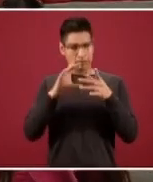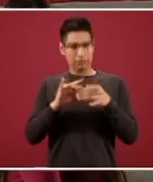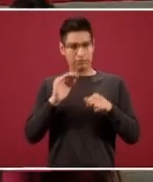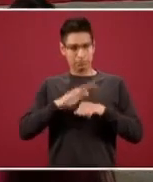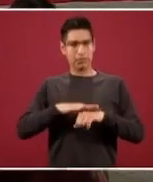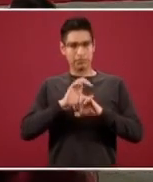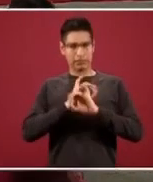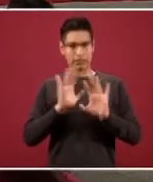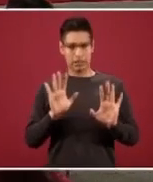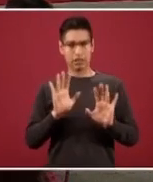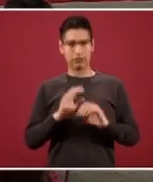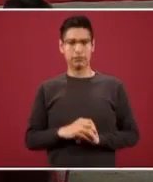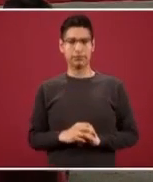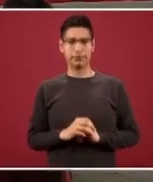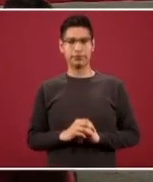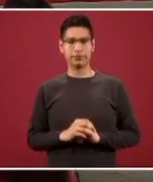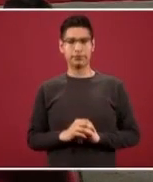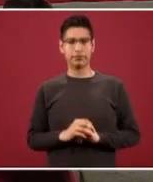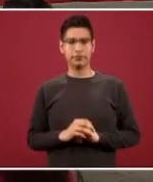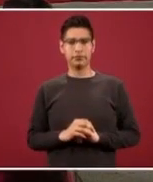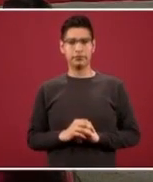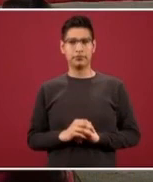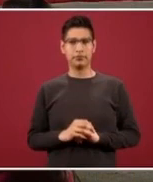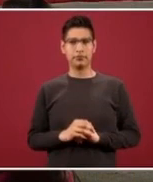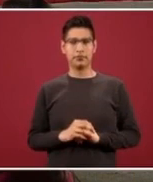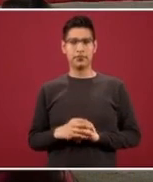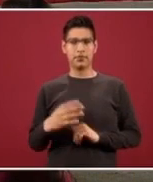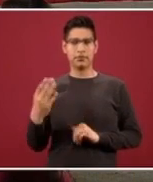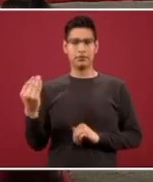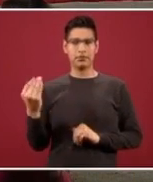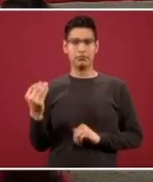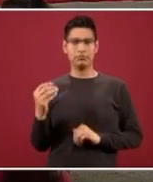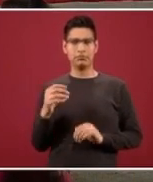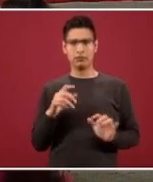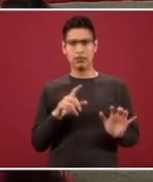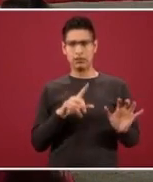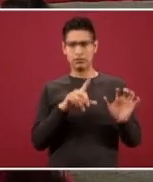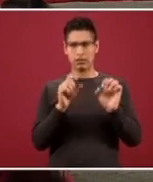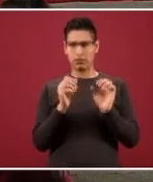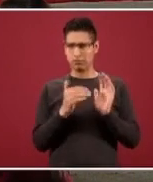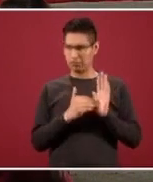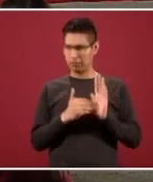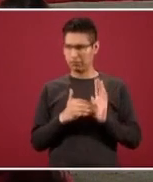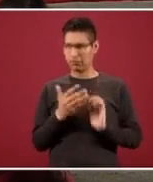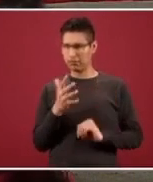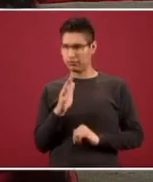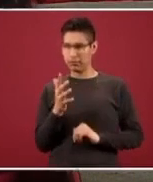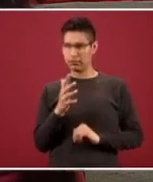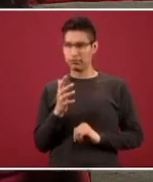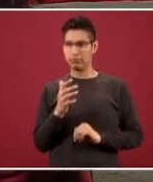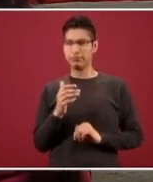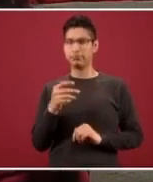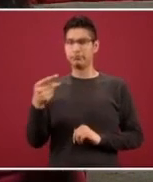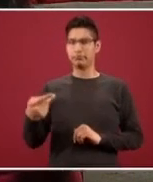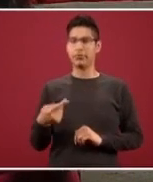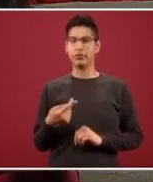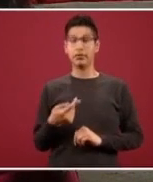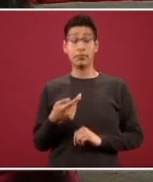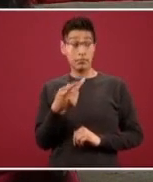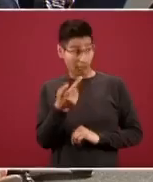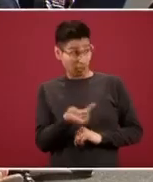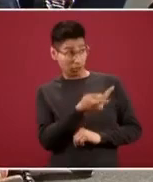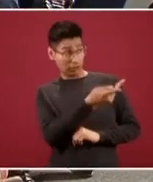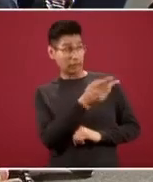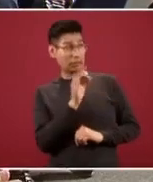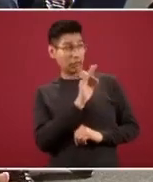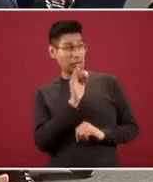les… Son 700,000. 700,000 aproximadamente. Y la otra pregunta, lo de la economía, ¿cuánto duraría una pausa